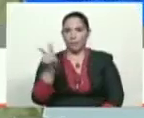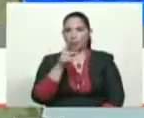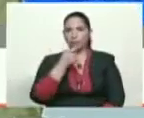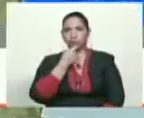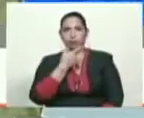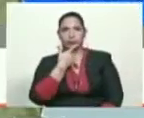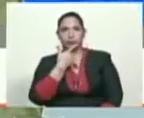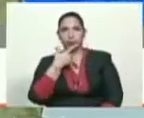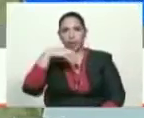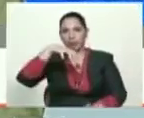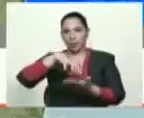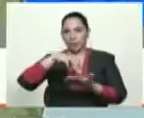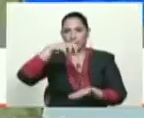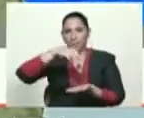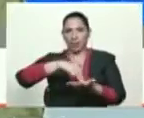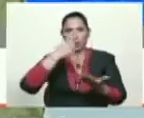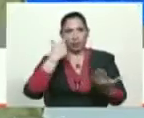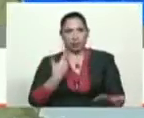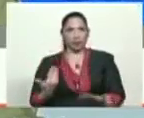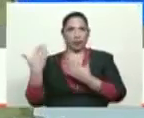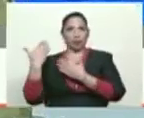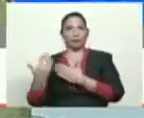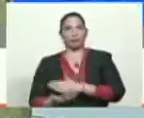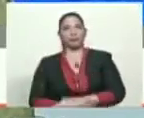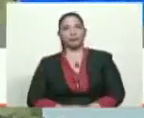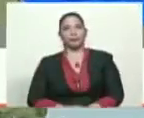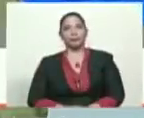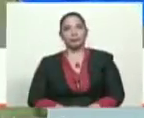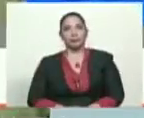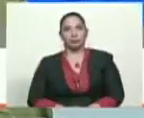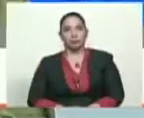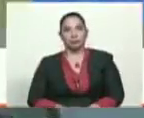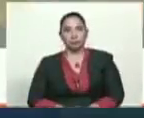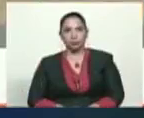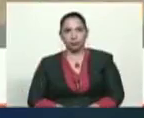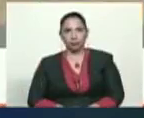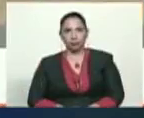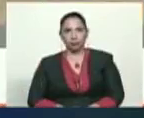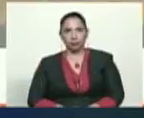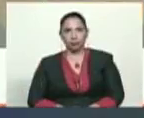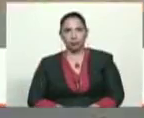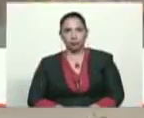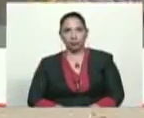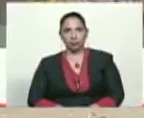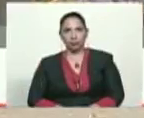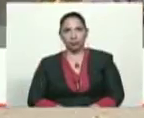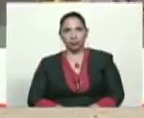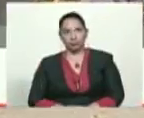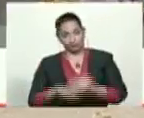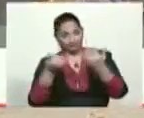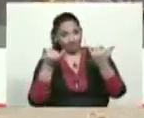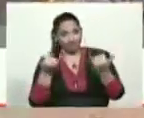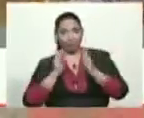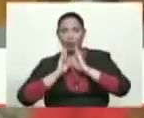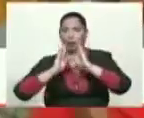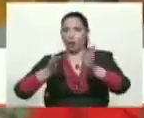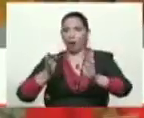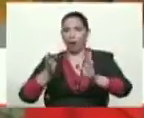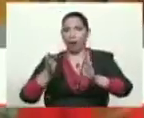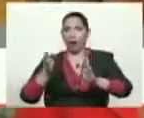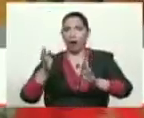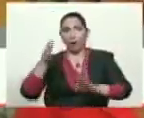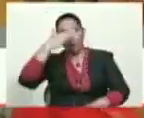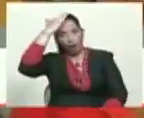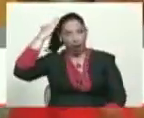para el estado miranda adelante gobernador esto rodríguez estamos acá en la avenida francisco de miranda